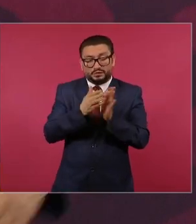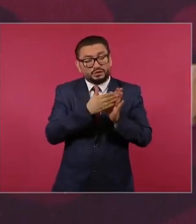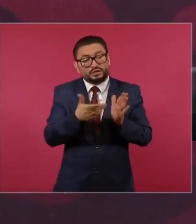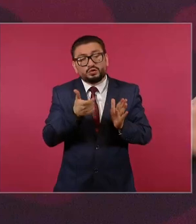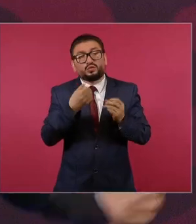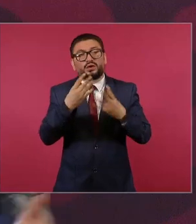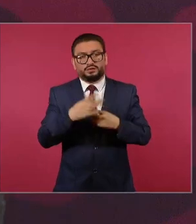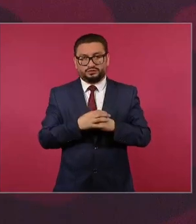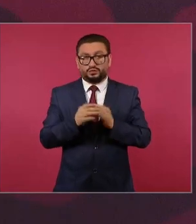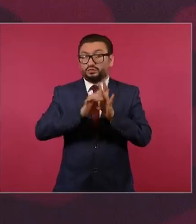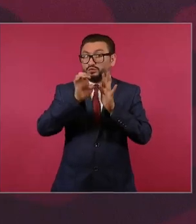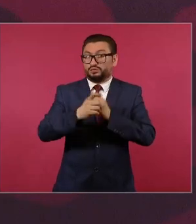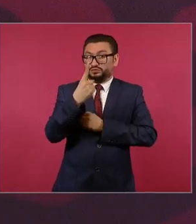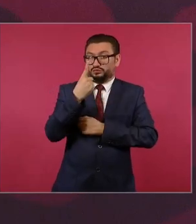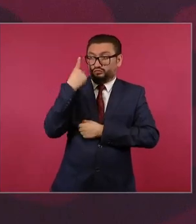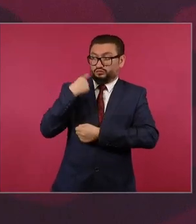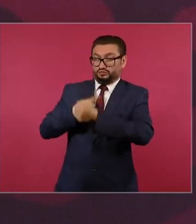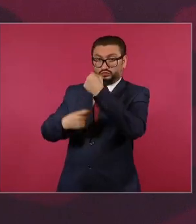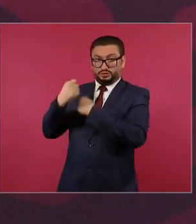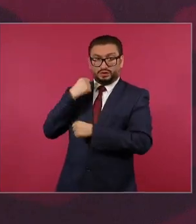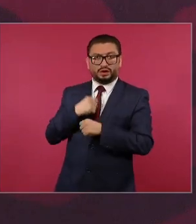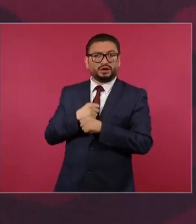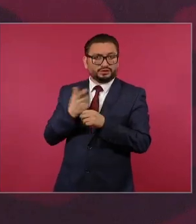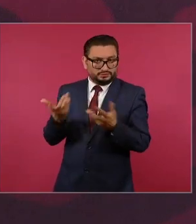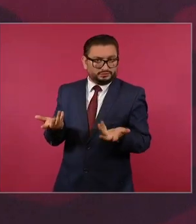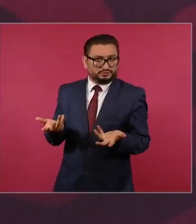o el año pasado,